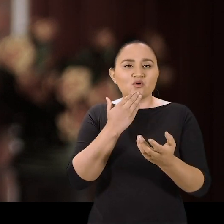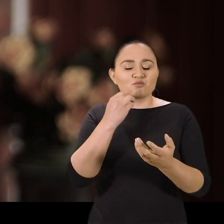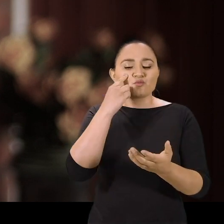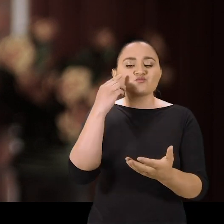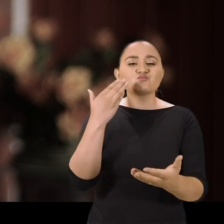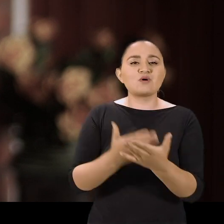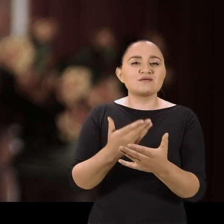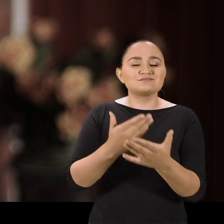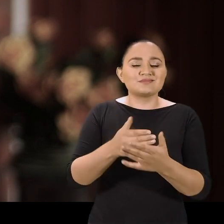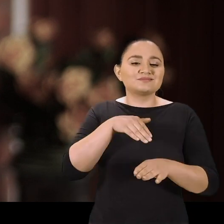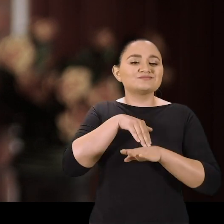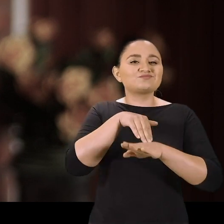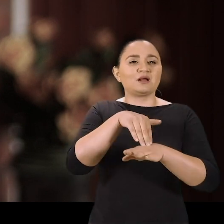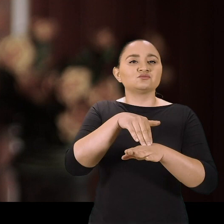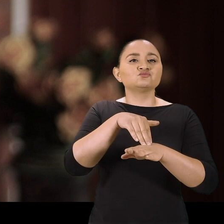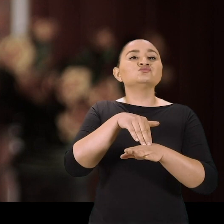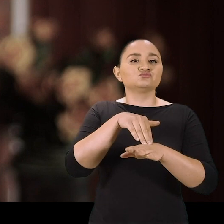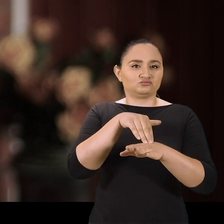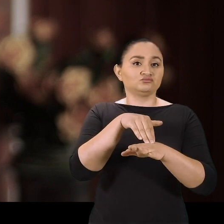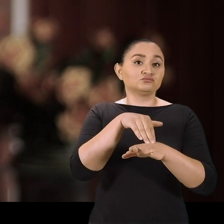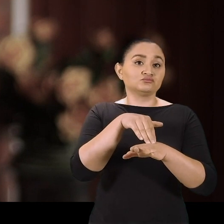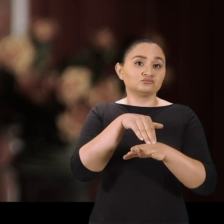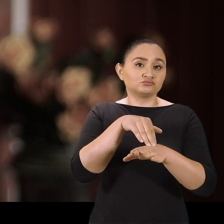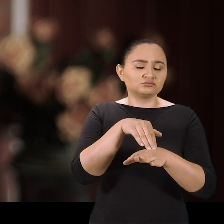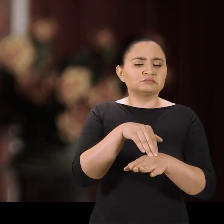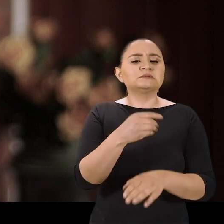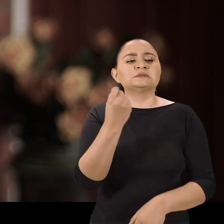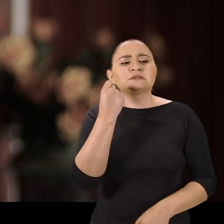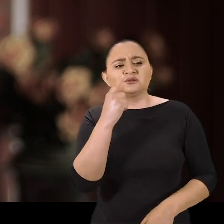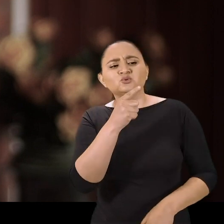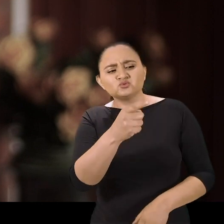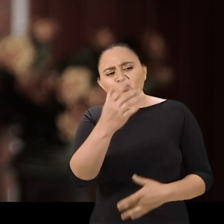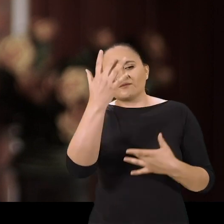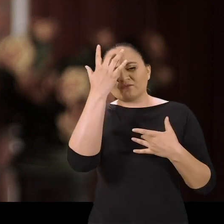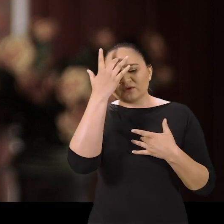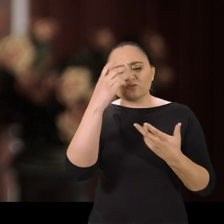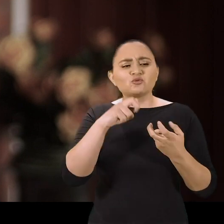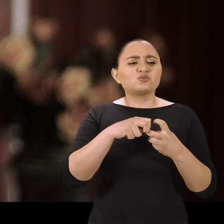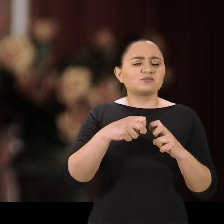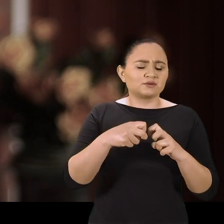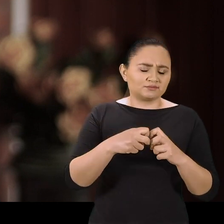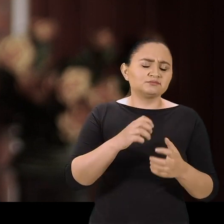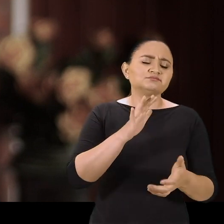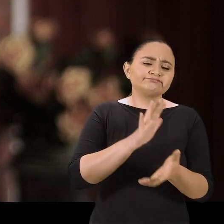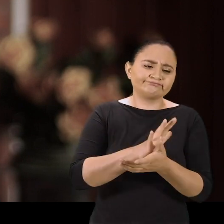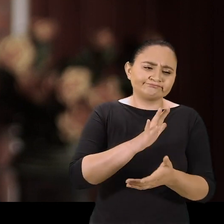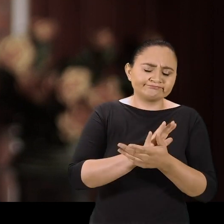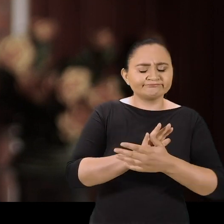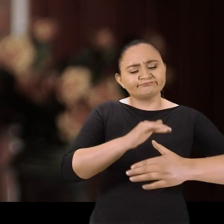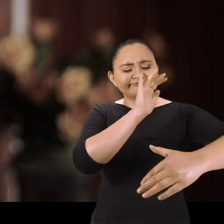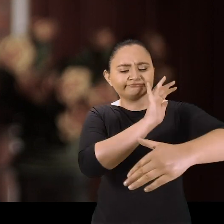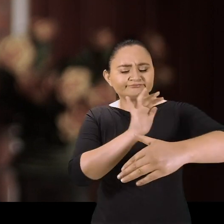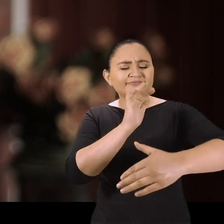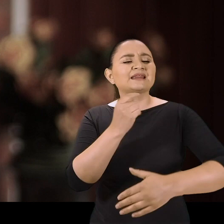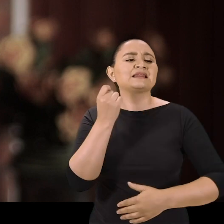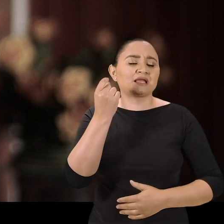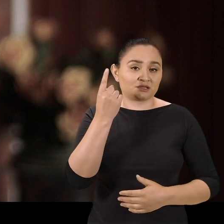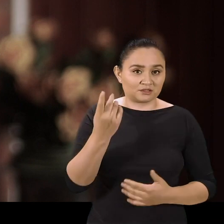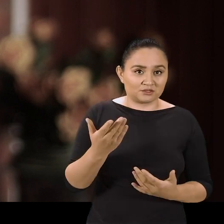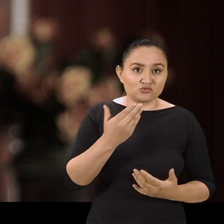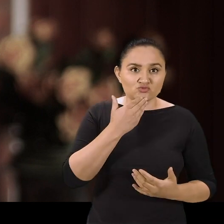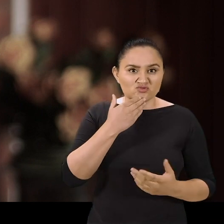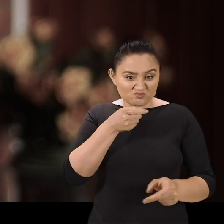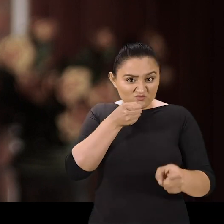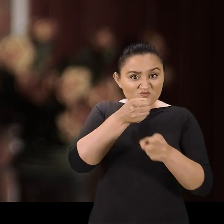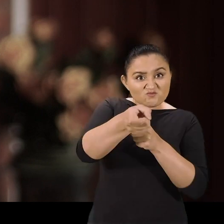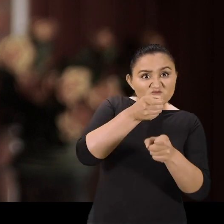que estamos con ellos que entendemos su problema hay que tratar